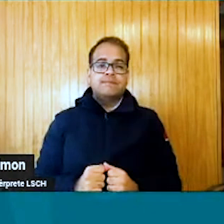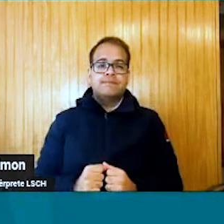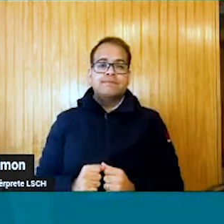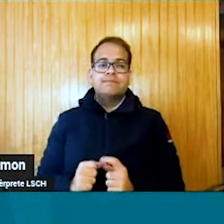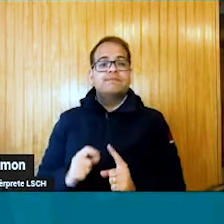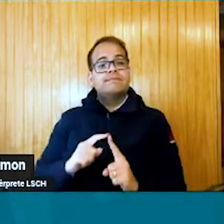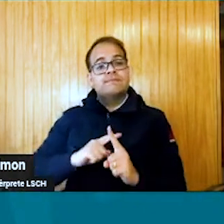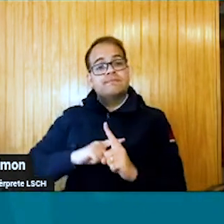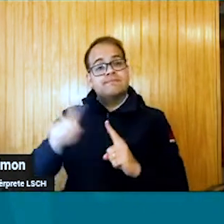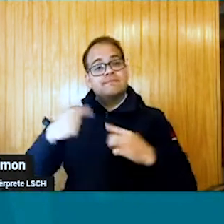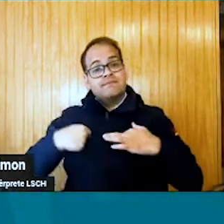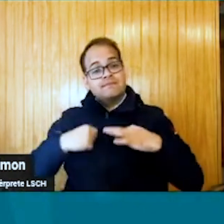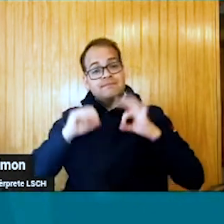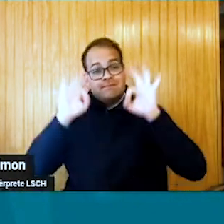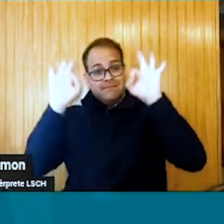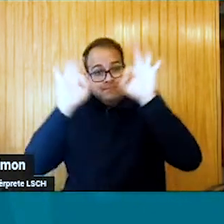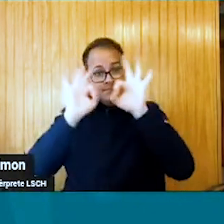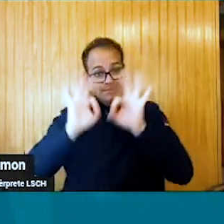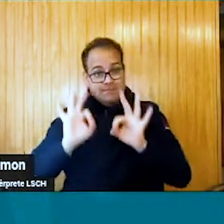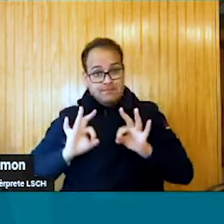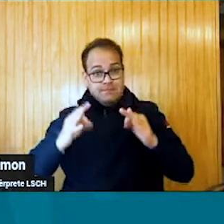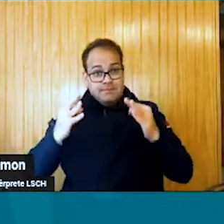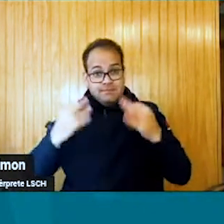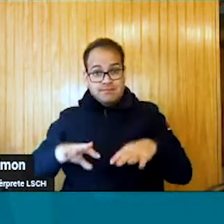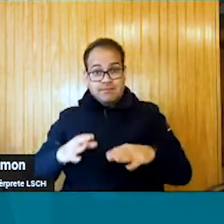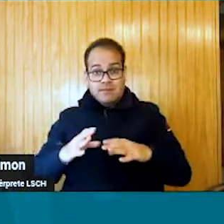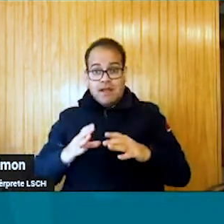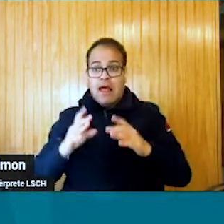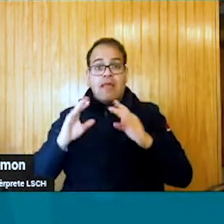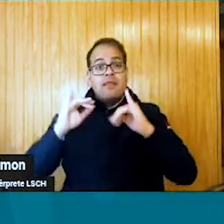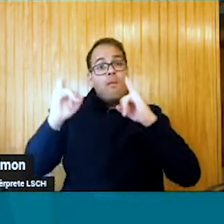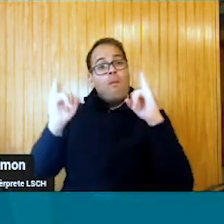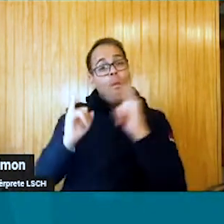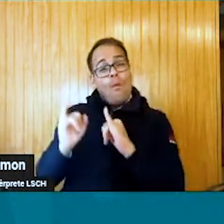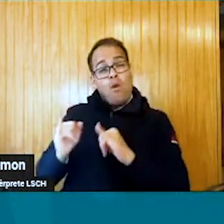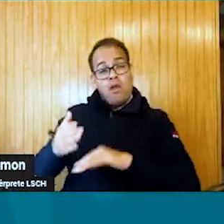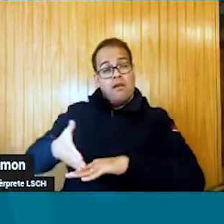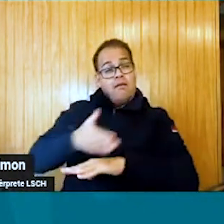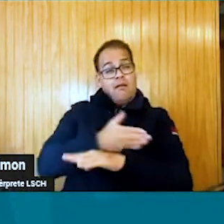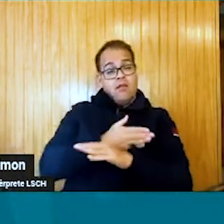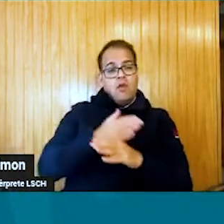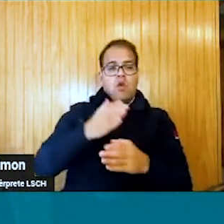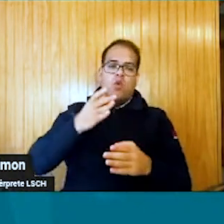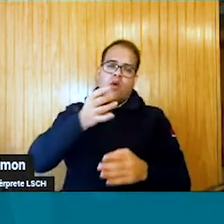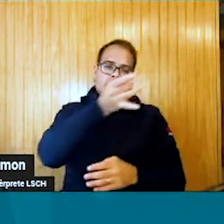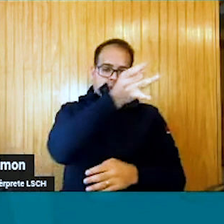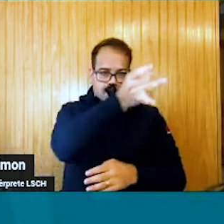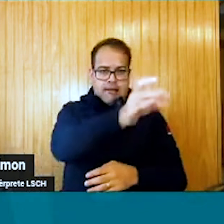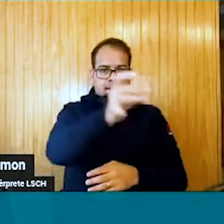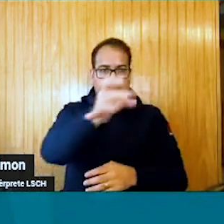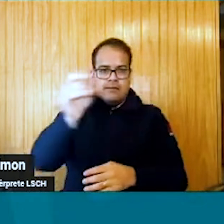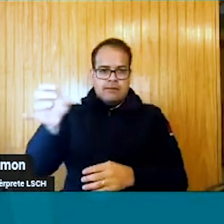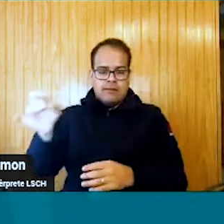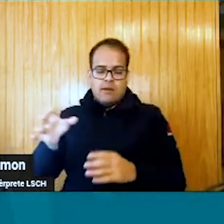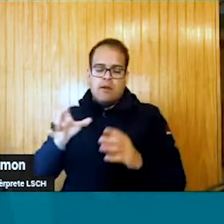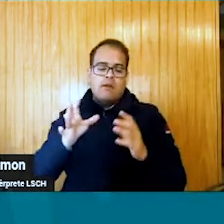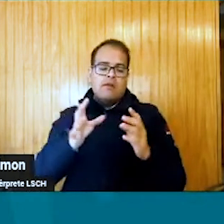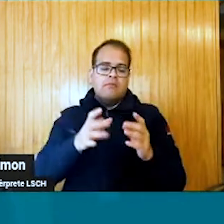Lo que yo les acabo de explicar del modelo de predicción lo pueden adecuar a su campo. O sea, si ustedes tienen una estación